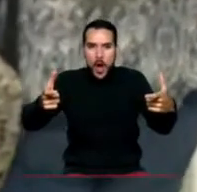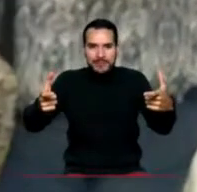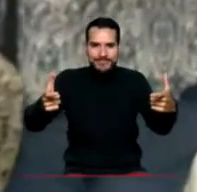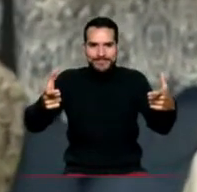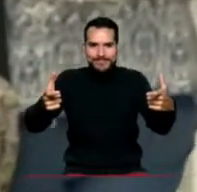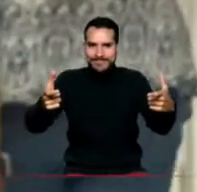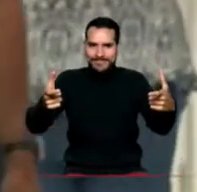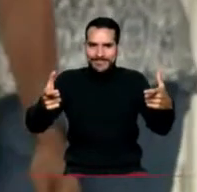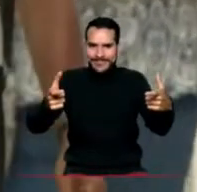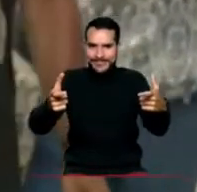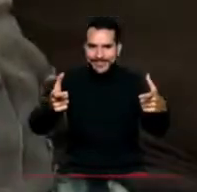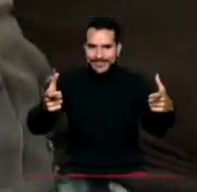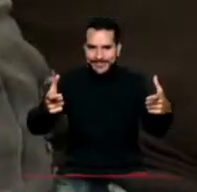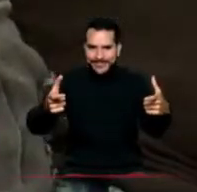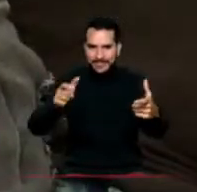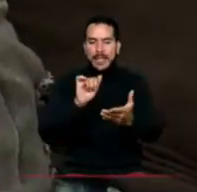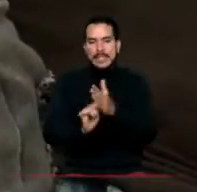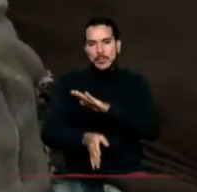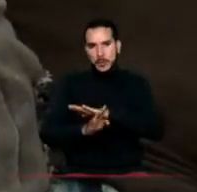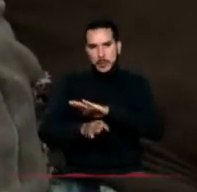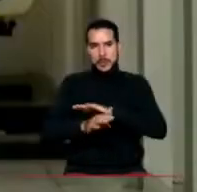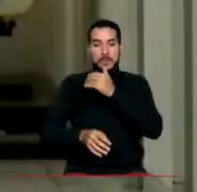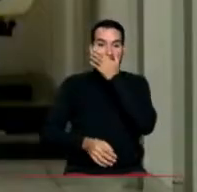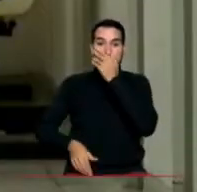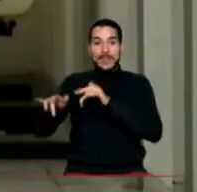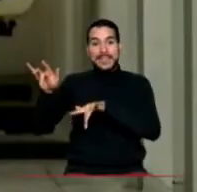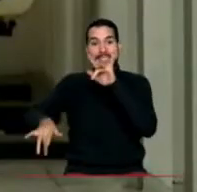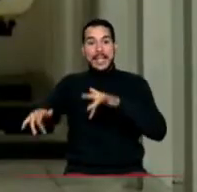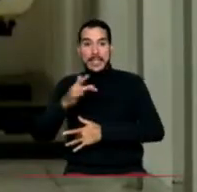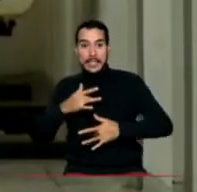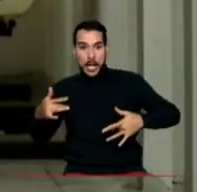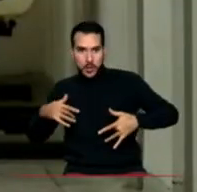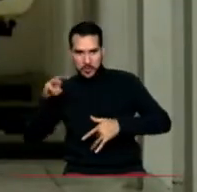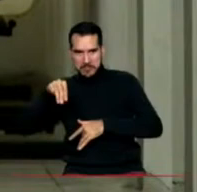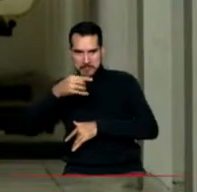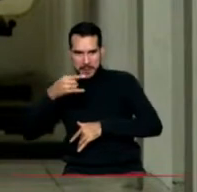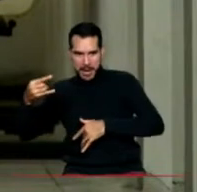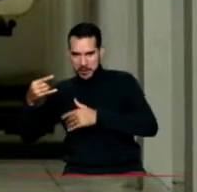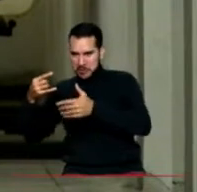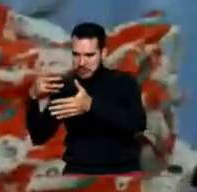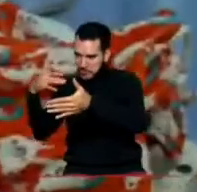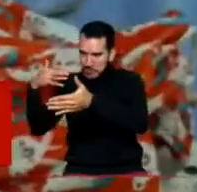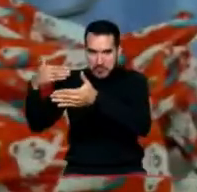de la Secretaría de Salud, con corte al 16 de marzo de 2024, ha habido